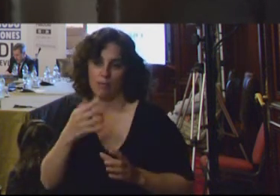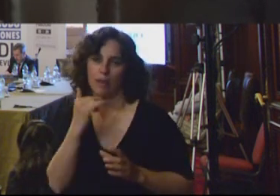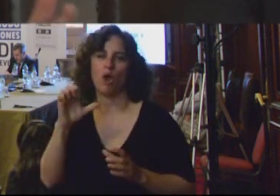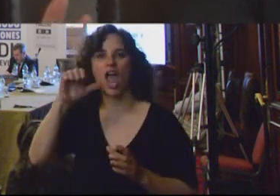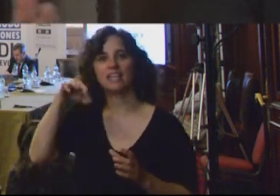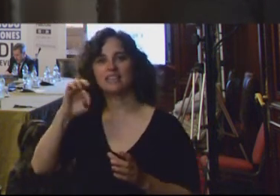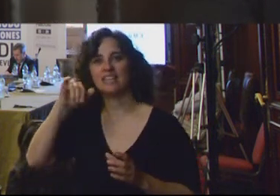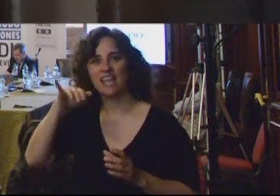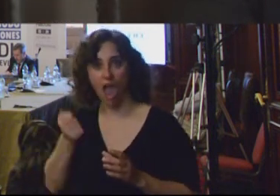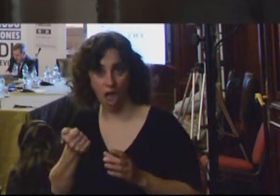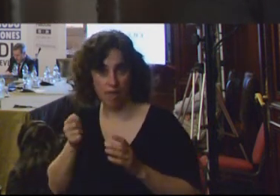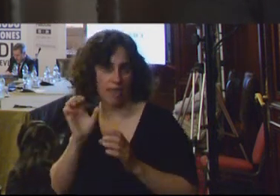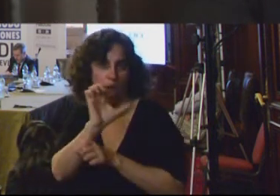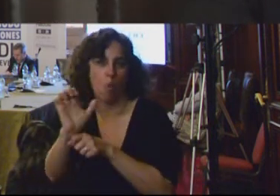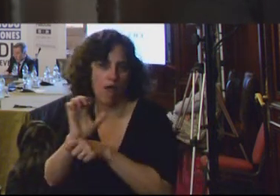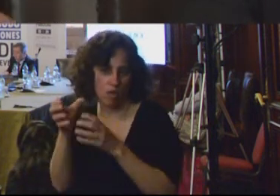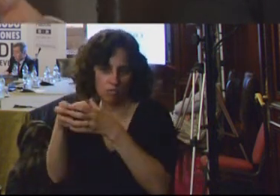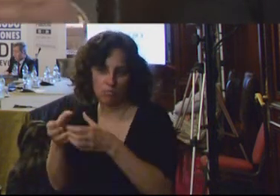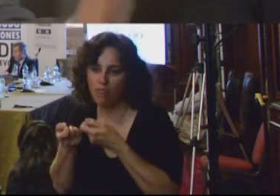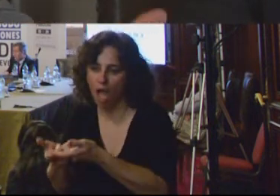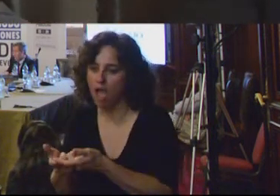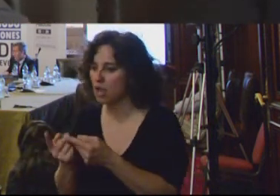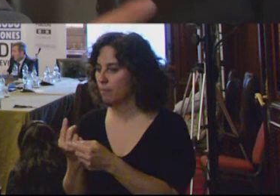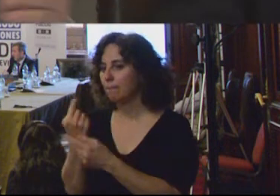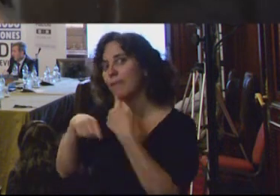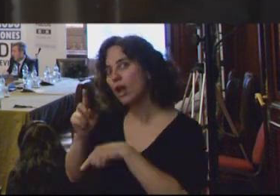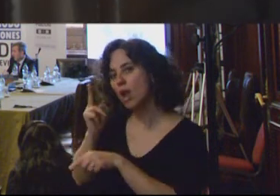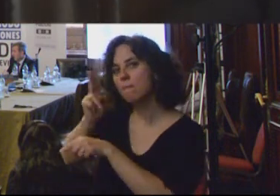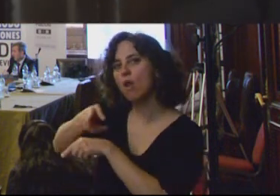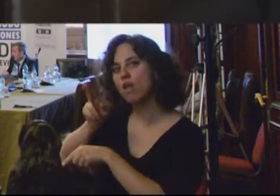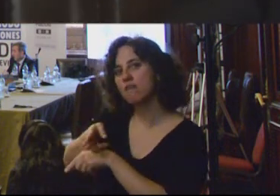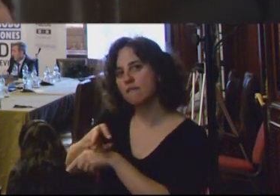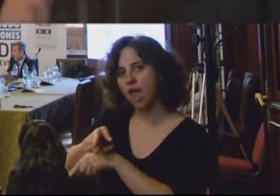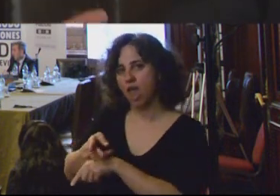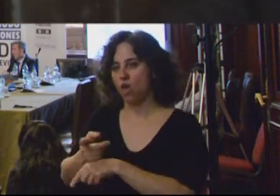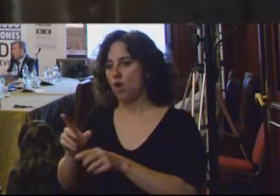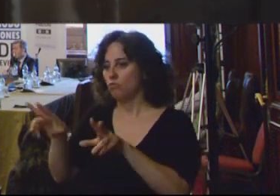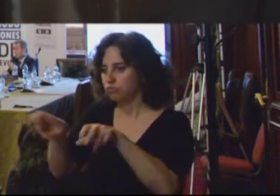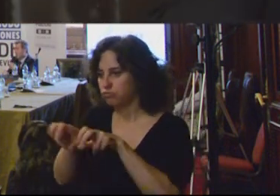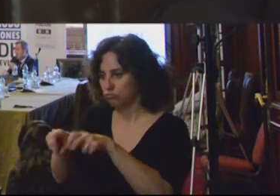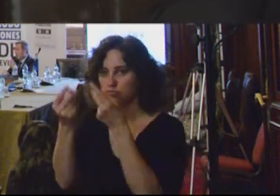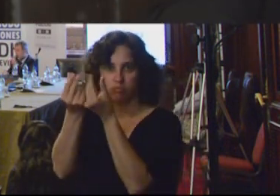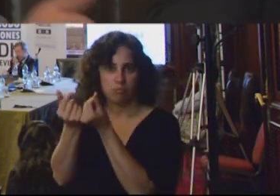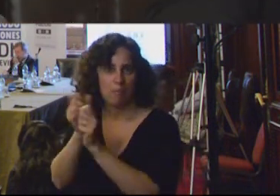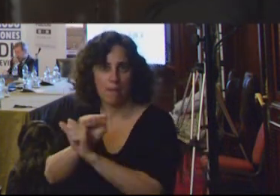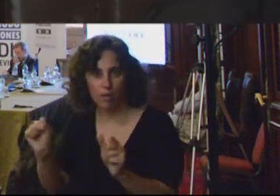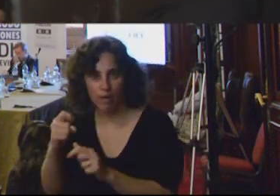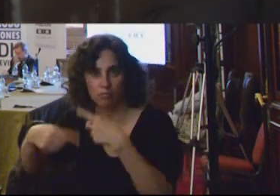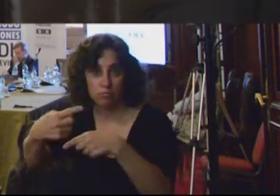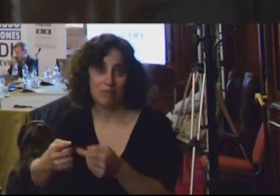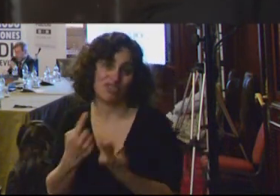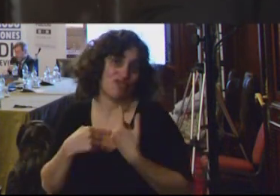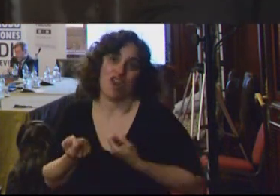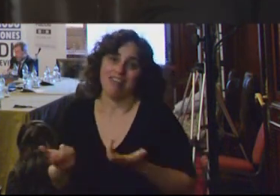Ecuador, los shuaras, y le prohíbe que pueda recibir recursos para manejarse, no le está entregando